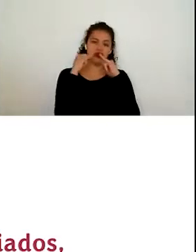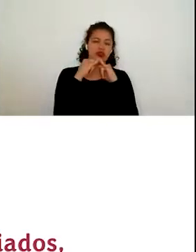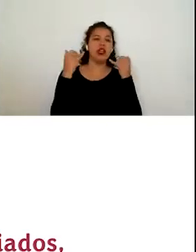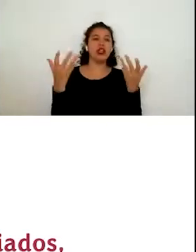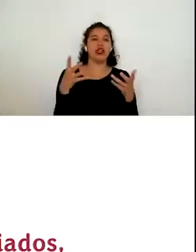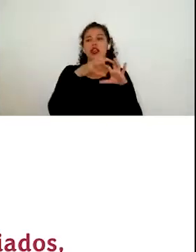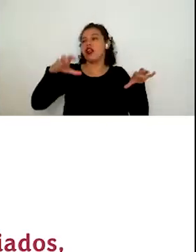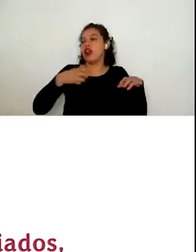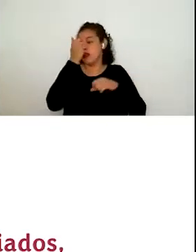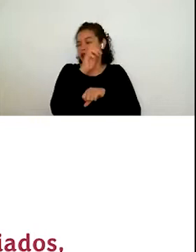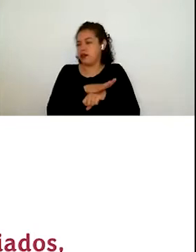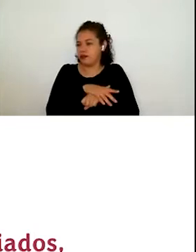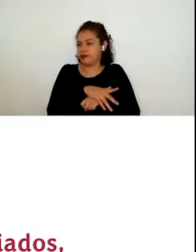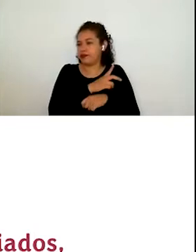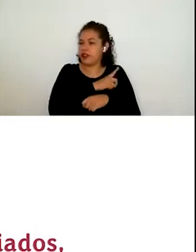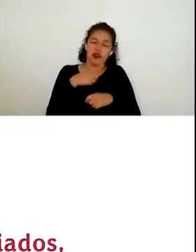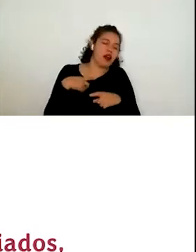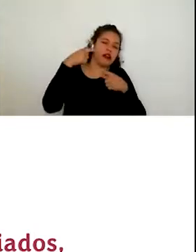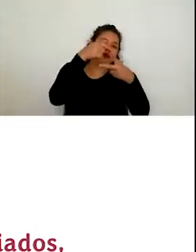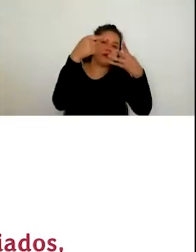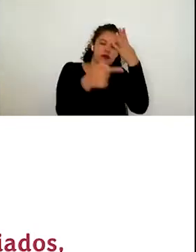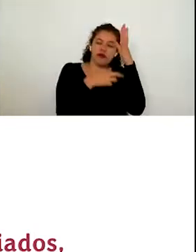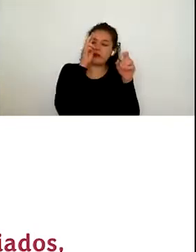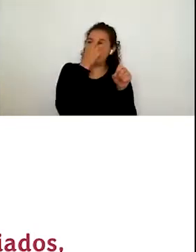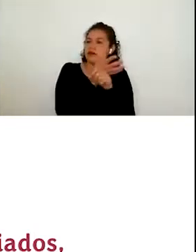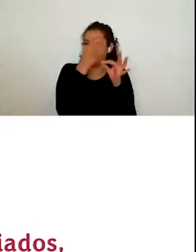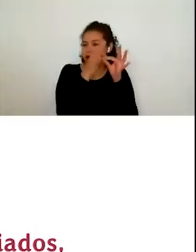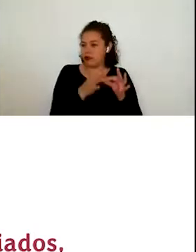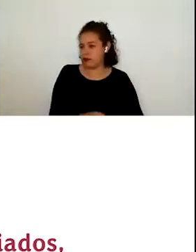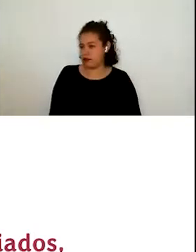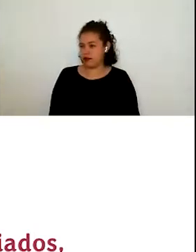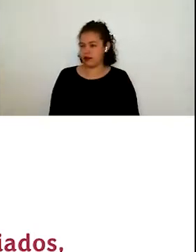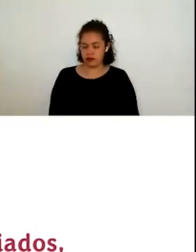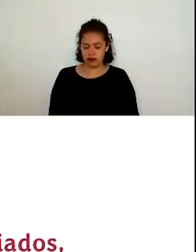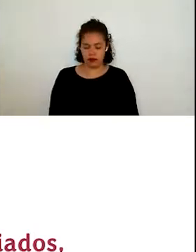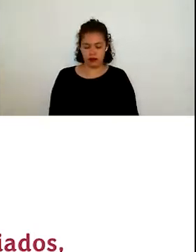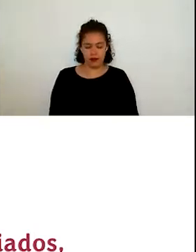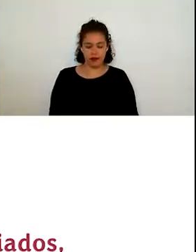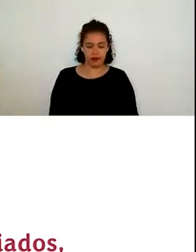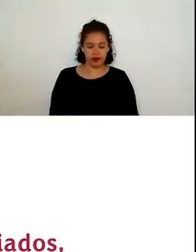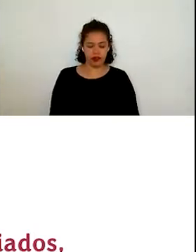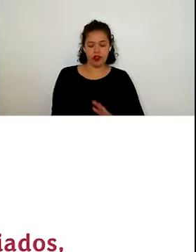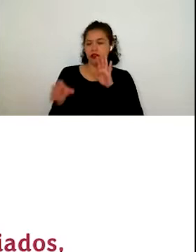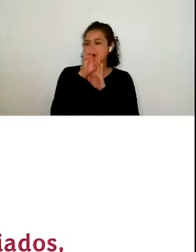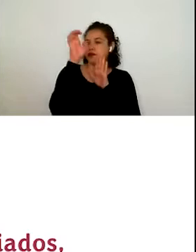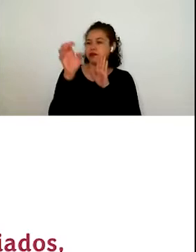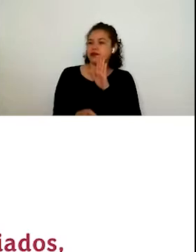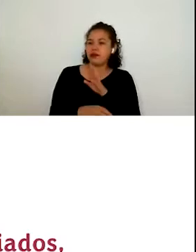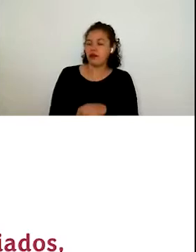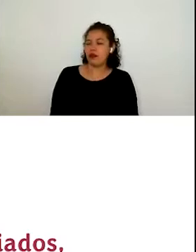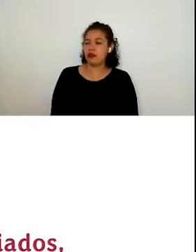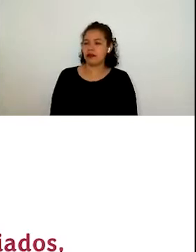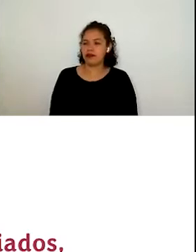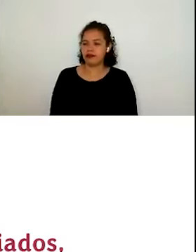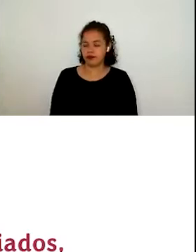administración deben cumplir con ciertas responsabilidades. Por ejemplo, si la